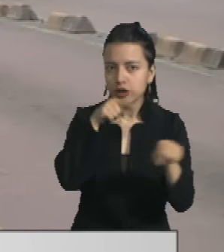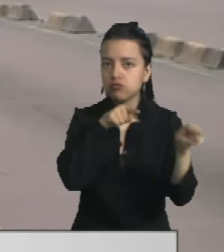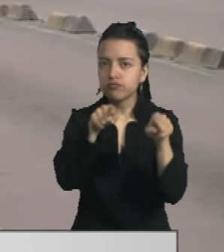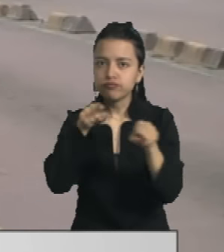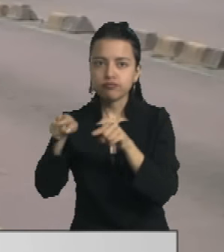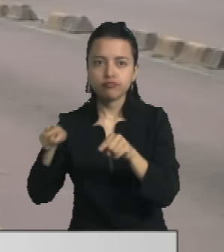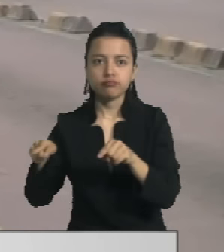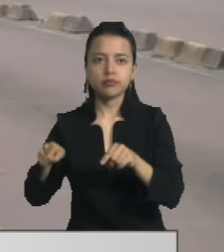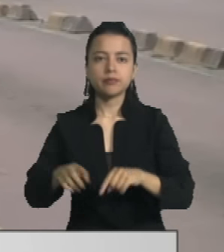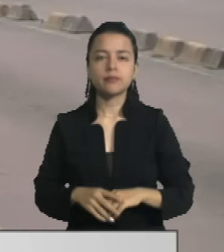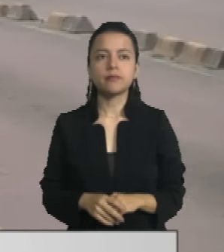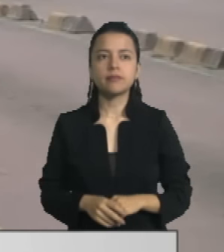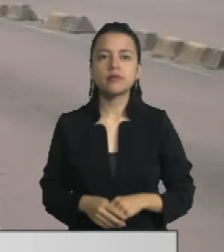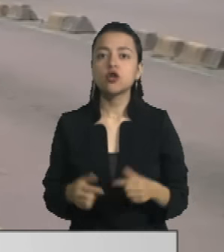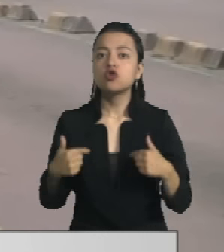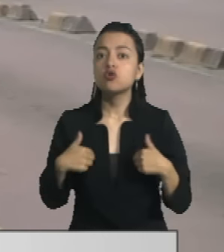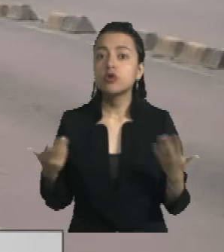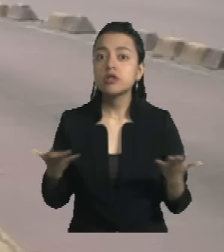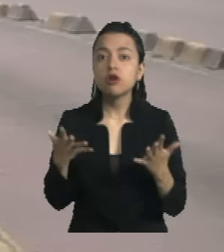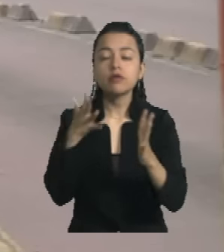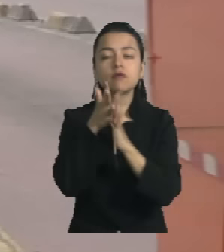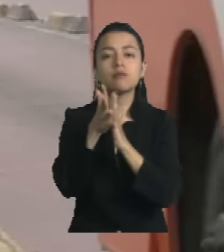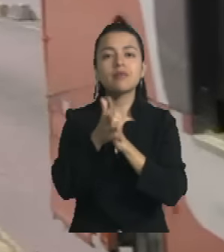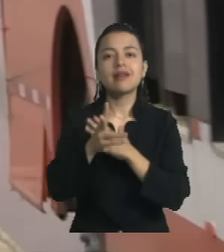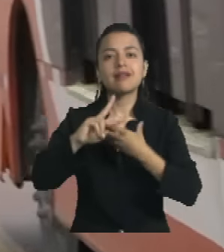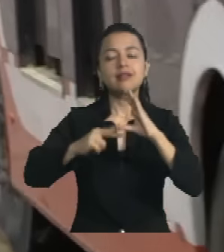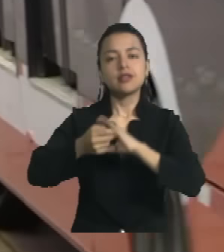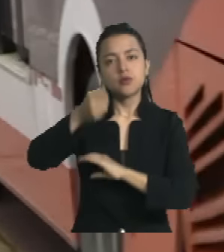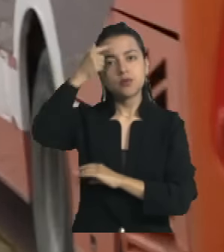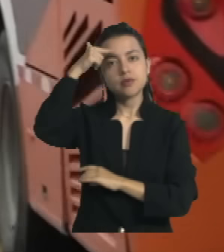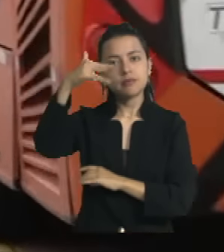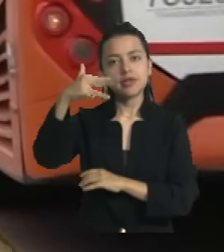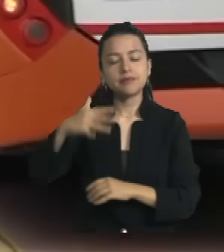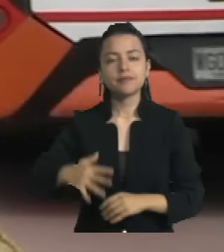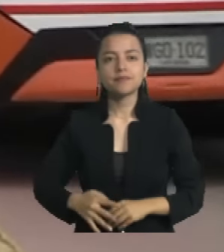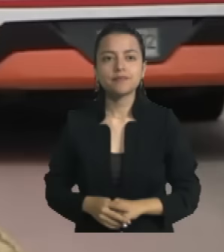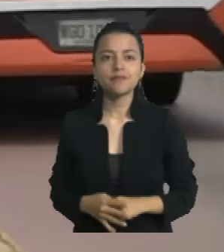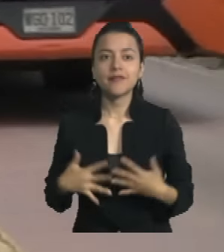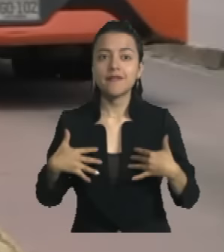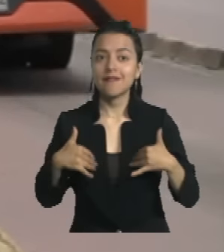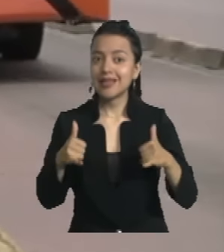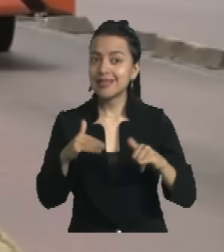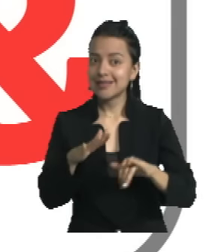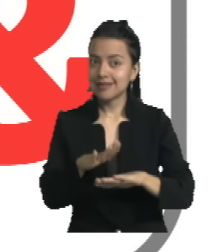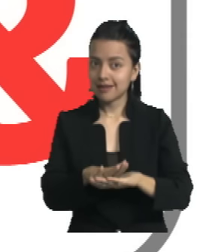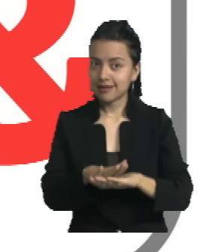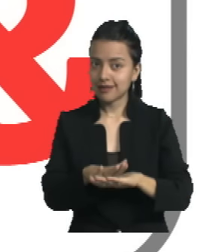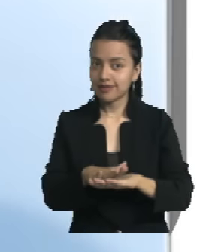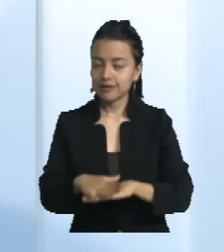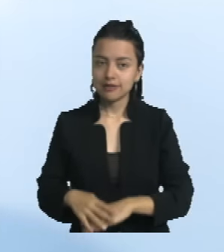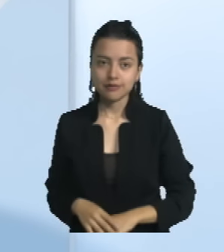profesores despido desde cena Tatiana Rodríguez para centro 1 cm y feliz